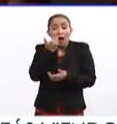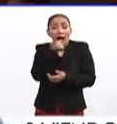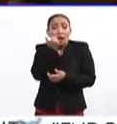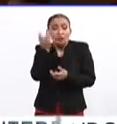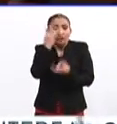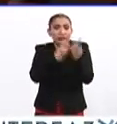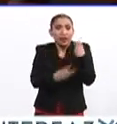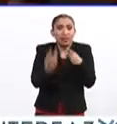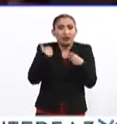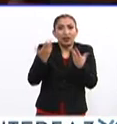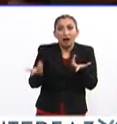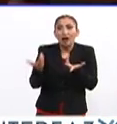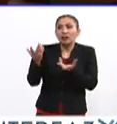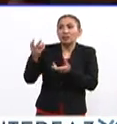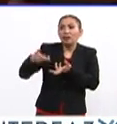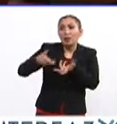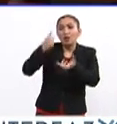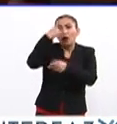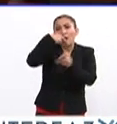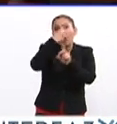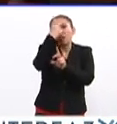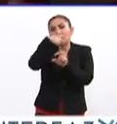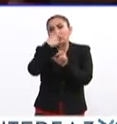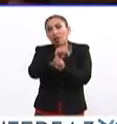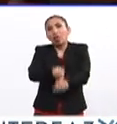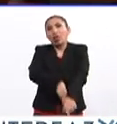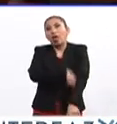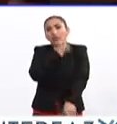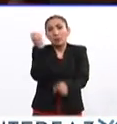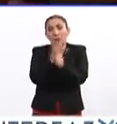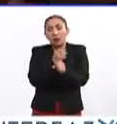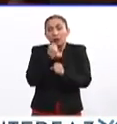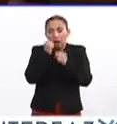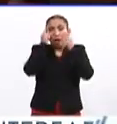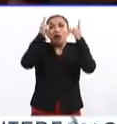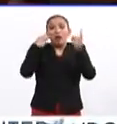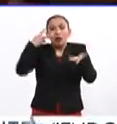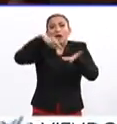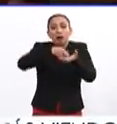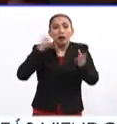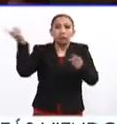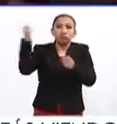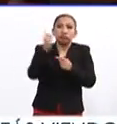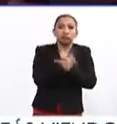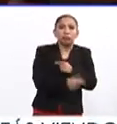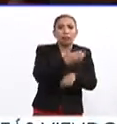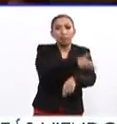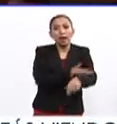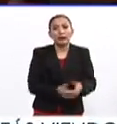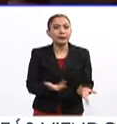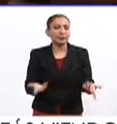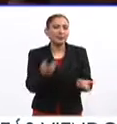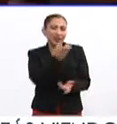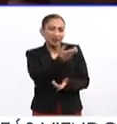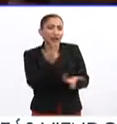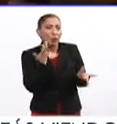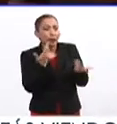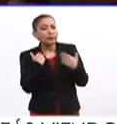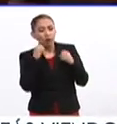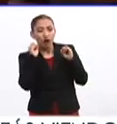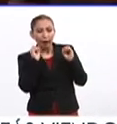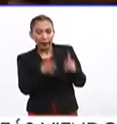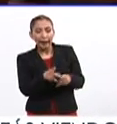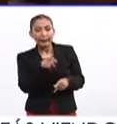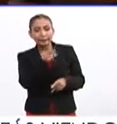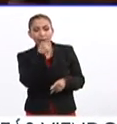que vienen de camino, hacen 1 hora o 2 horas, se levantan muy temprano y pues hay veces que llegan tarde, entonces esta parte de